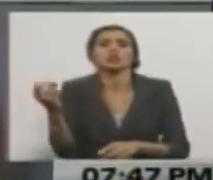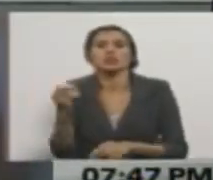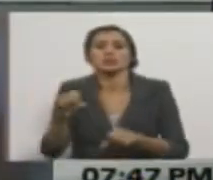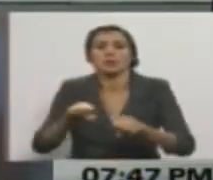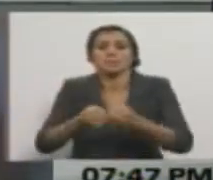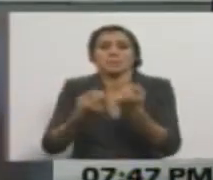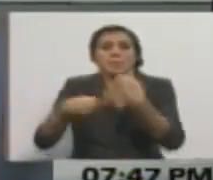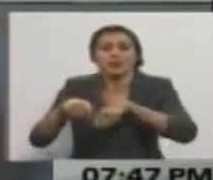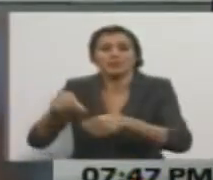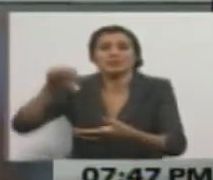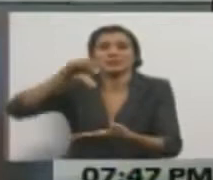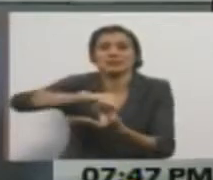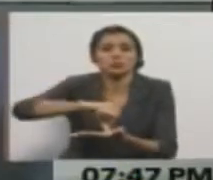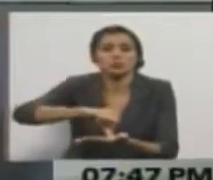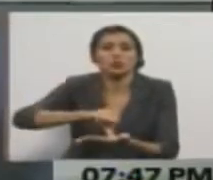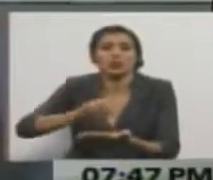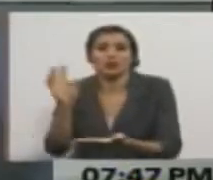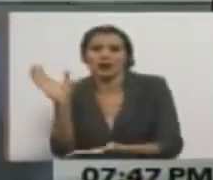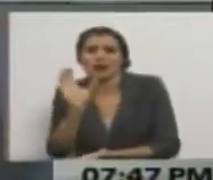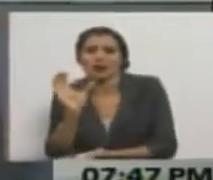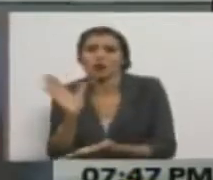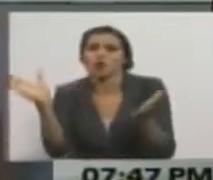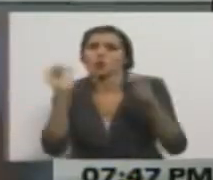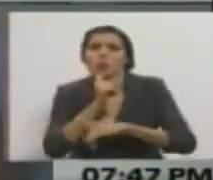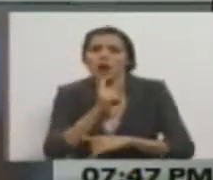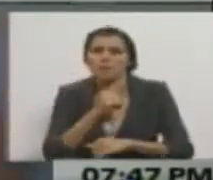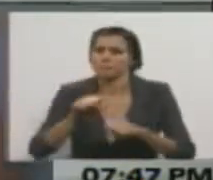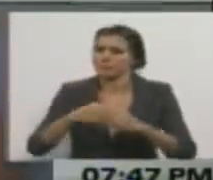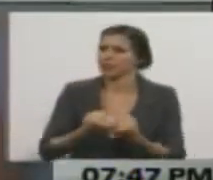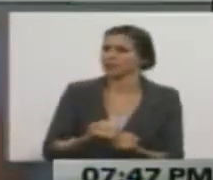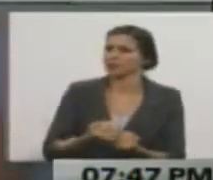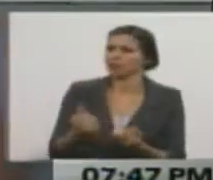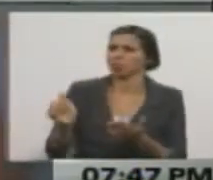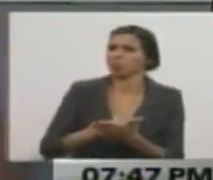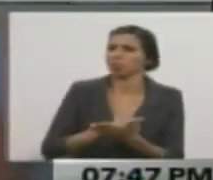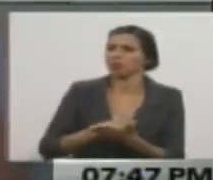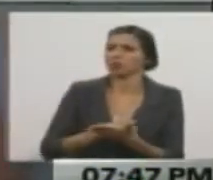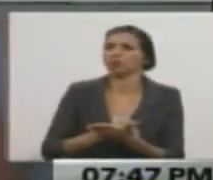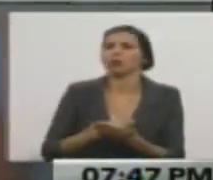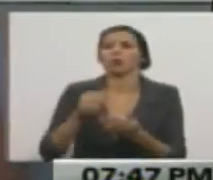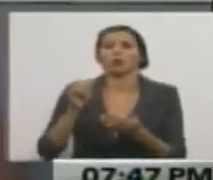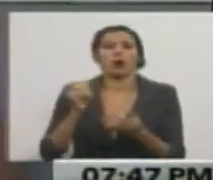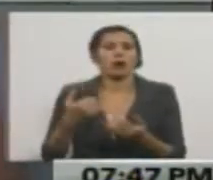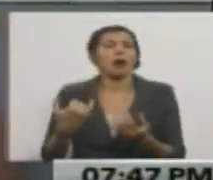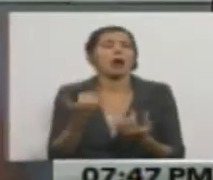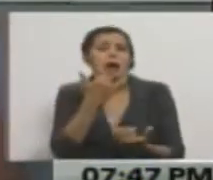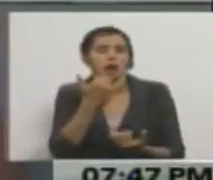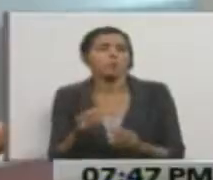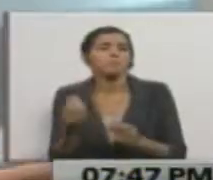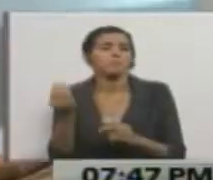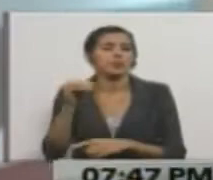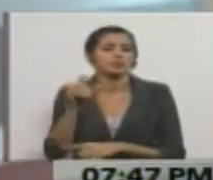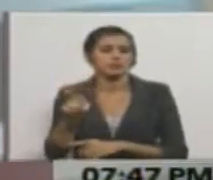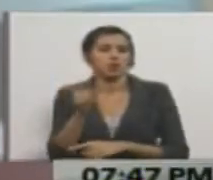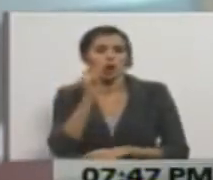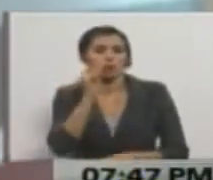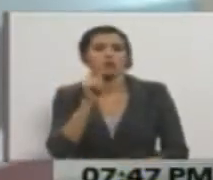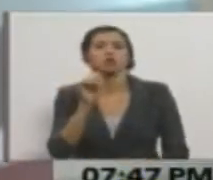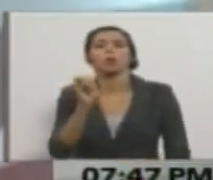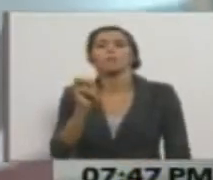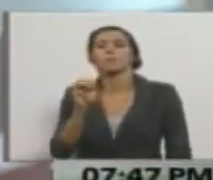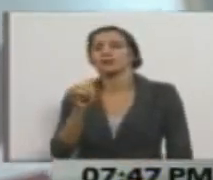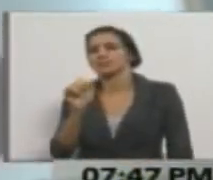centro de la capital venezolana sin pan. Hoy tenemos un nuevo elemento, y es que Tomás Ramos, presidente